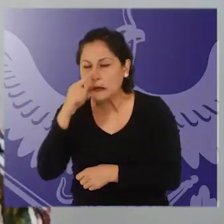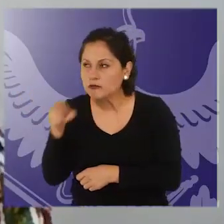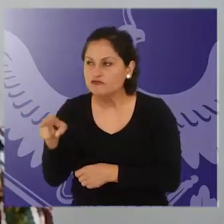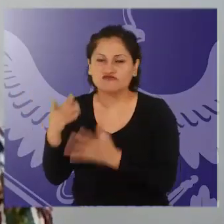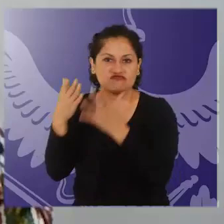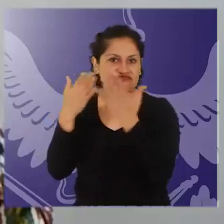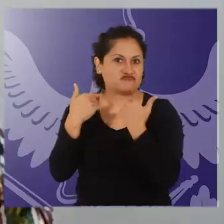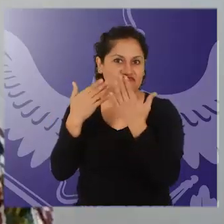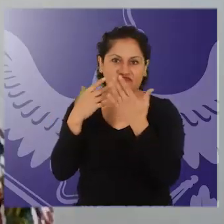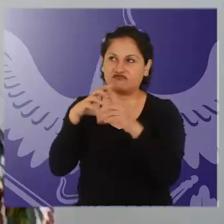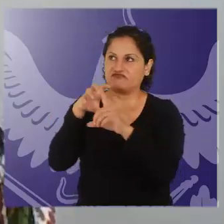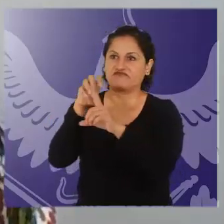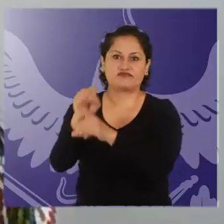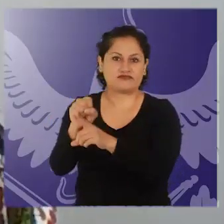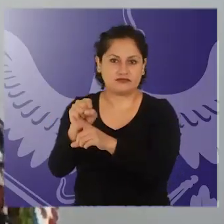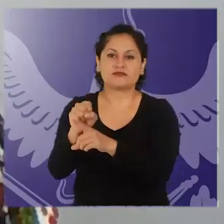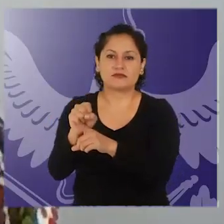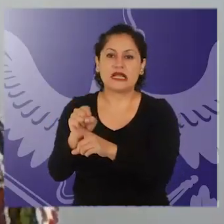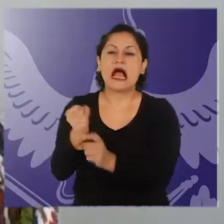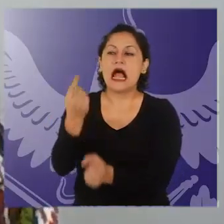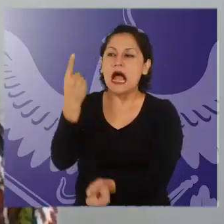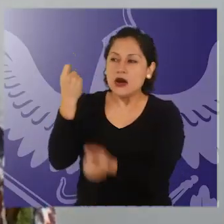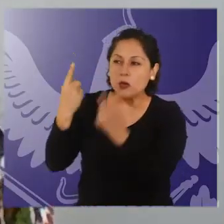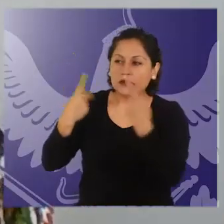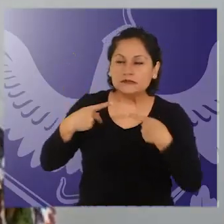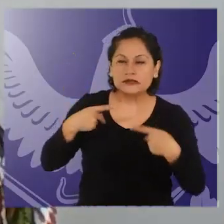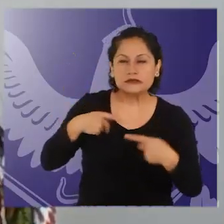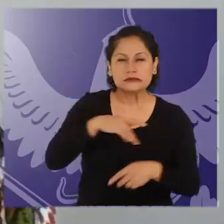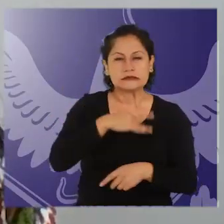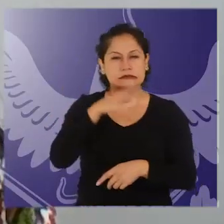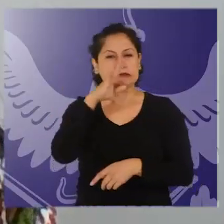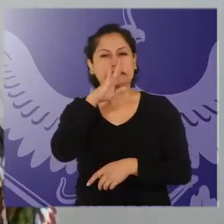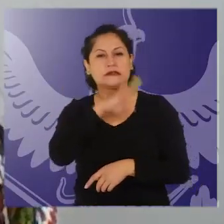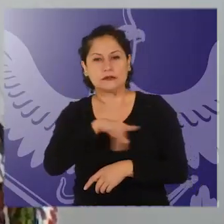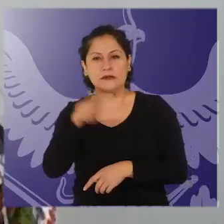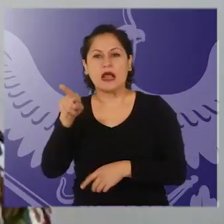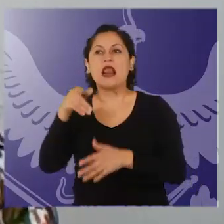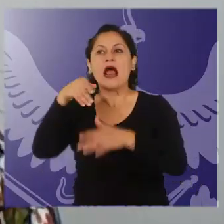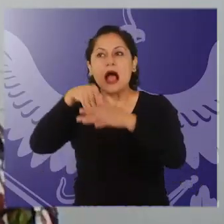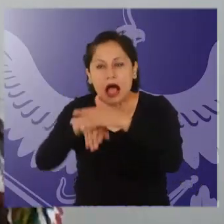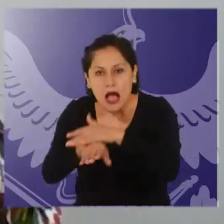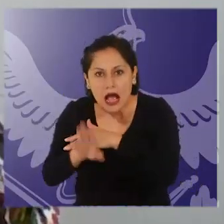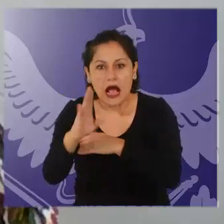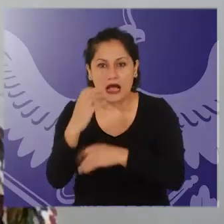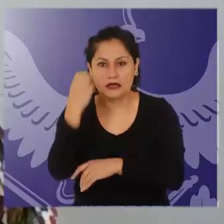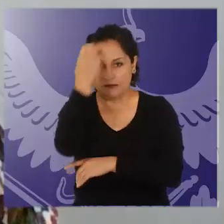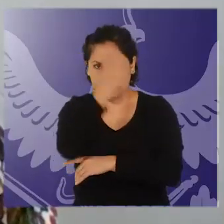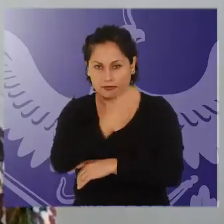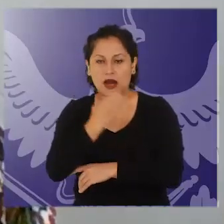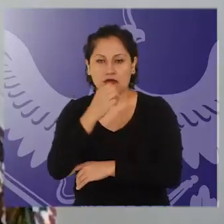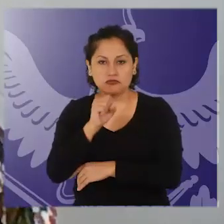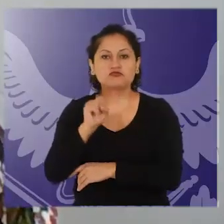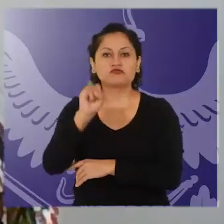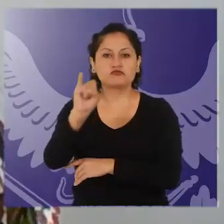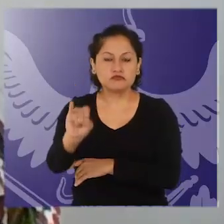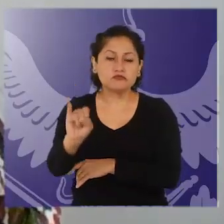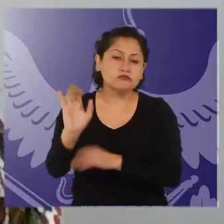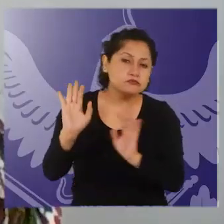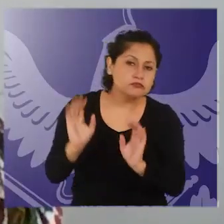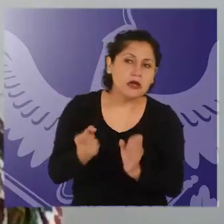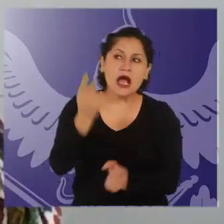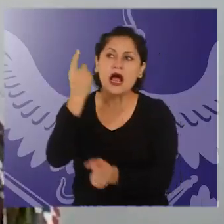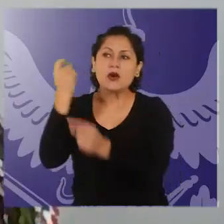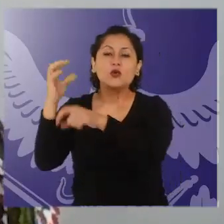casos, algunos que estaban como sospechosos accedieron a estas pruebas mediante